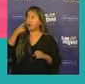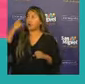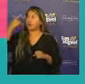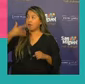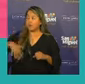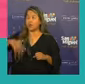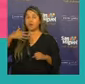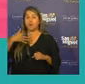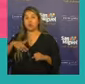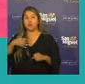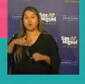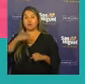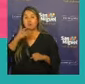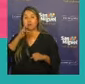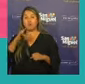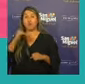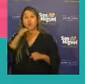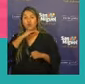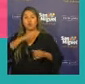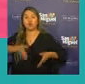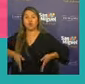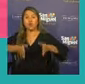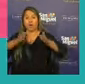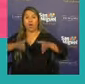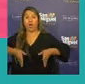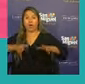las calles, ocupando las calles.